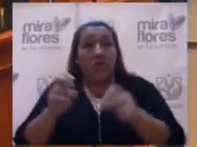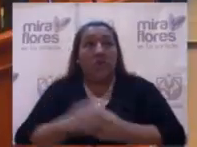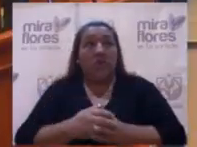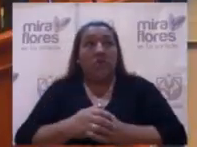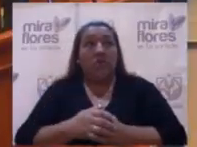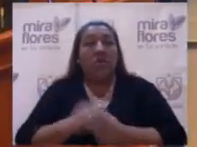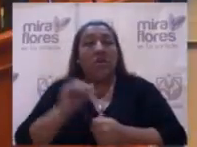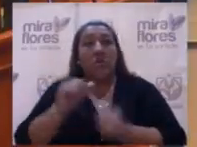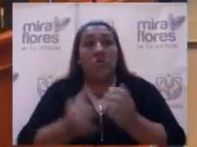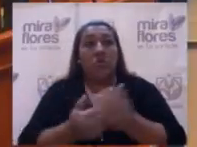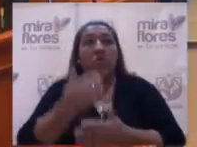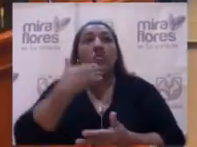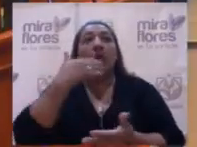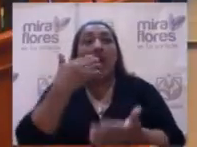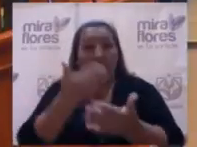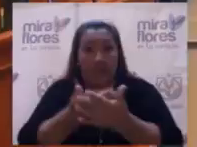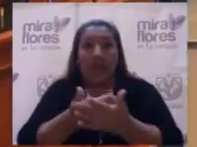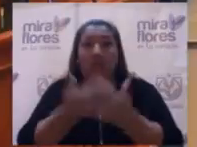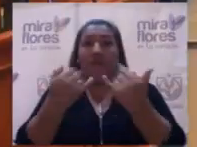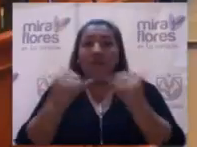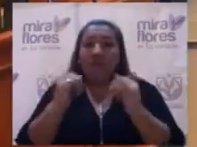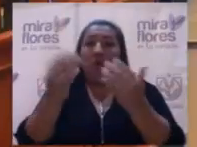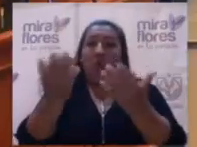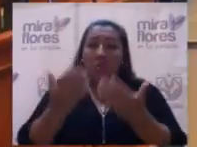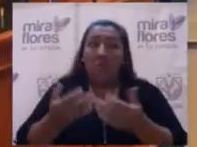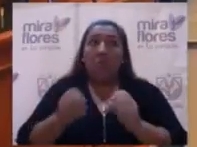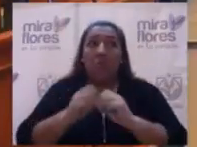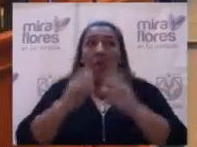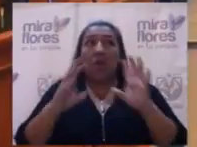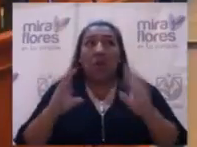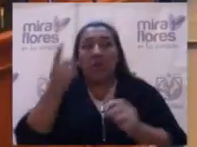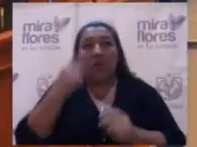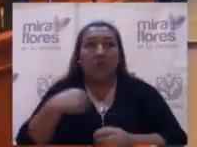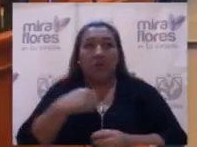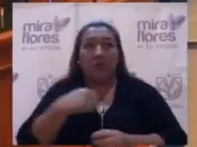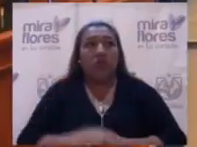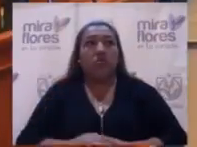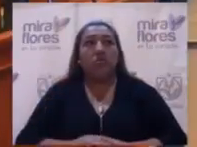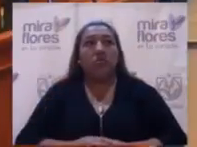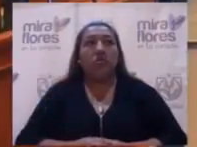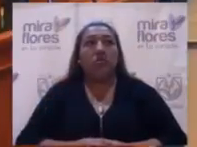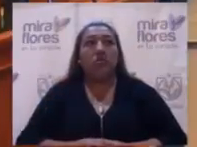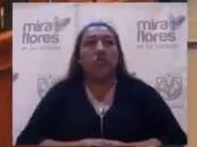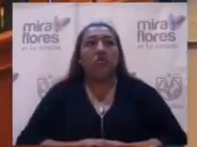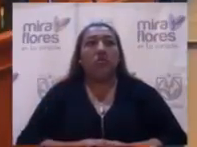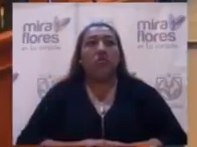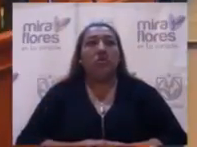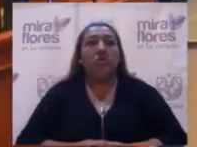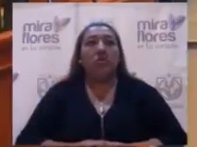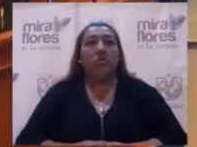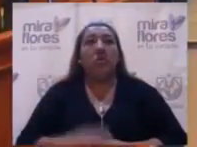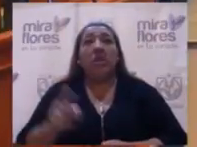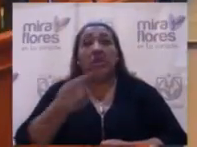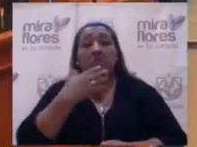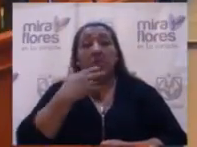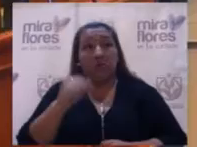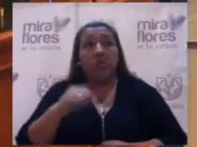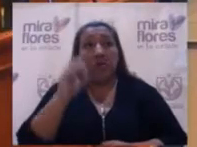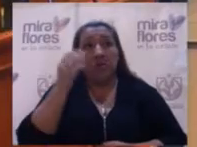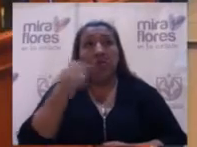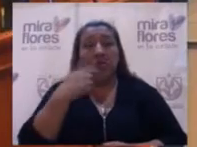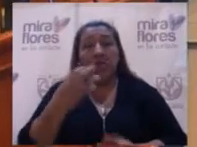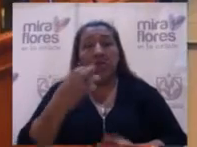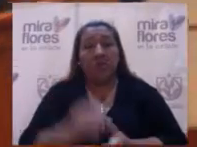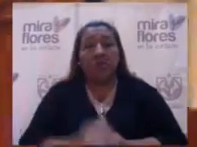nuevo agradezco el informe, es muy útil para nosotros y, como repito, nunca se había dado un informe así, lo cual